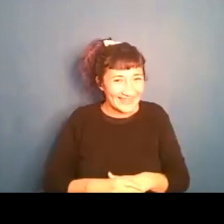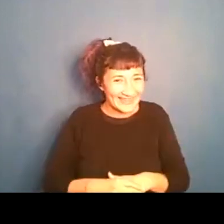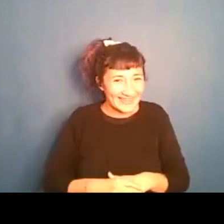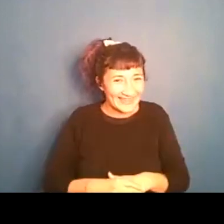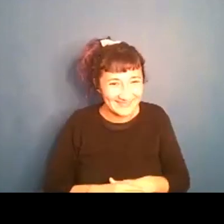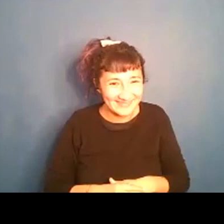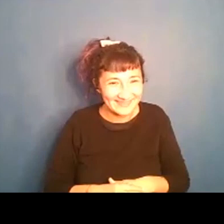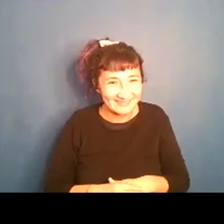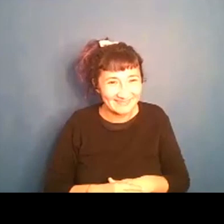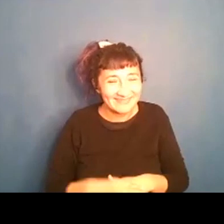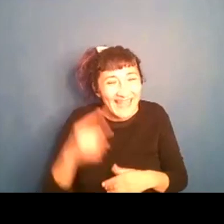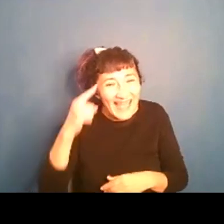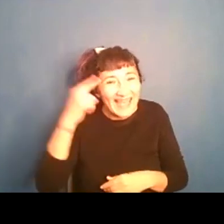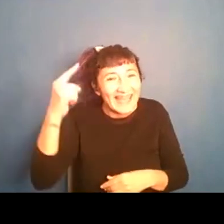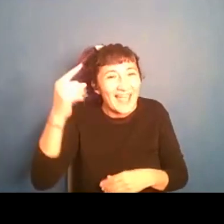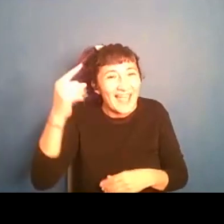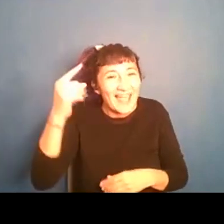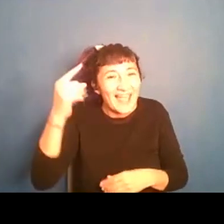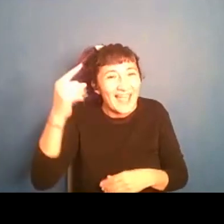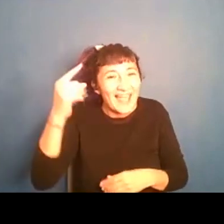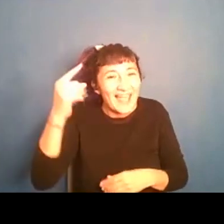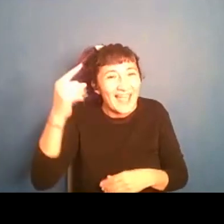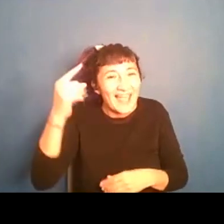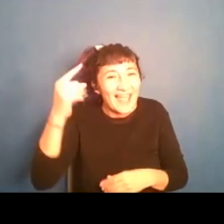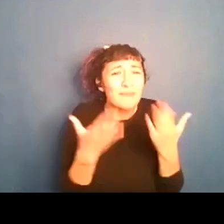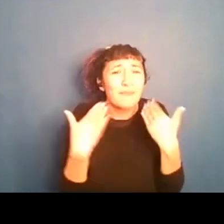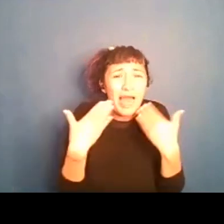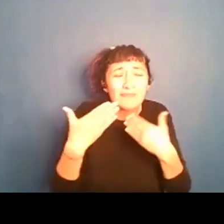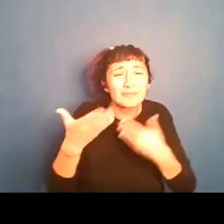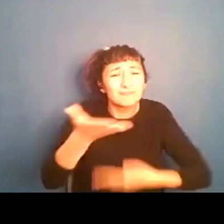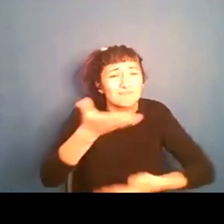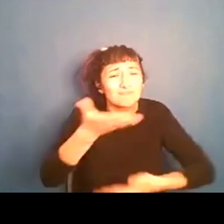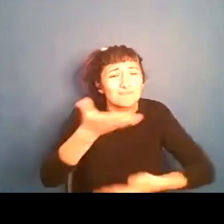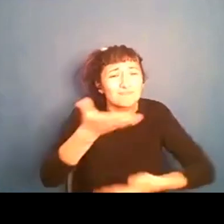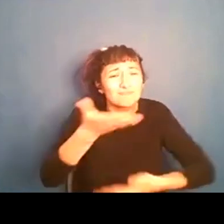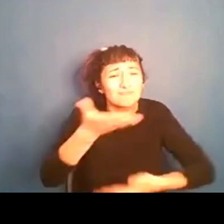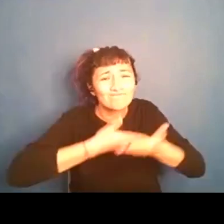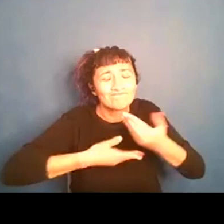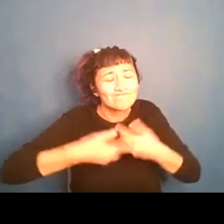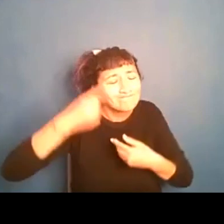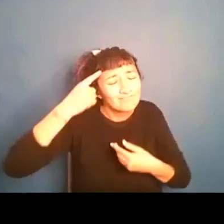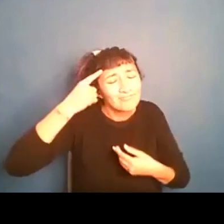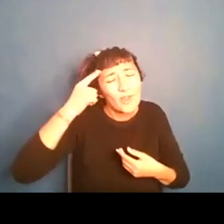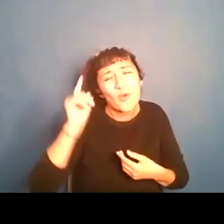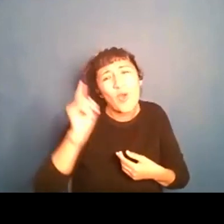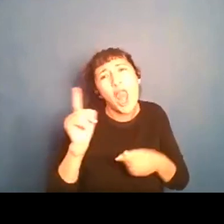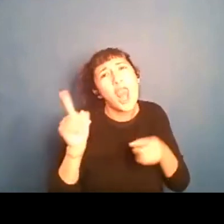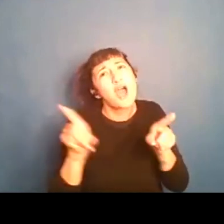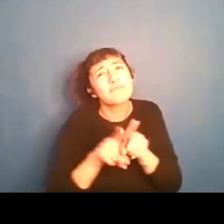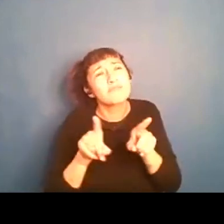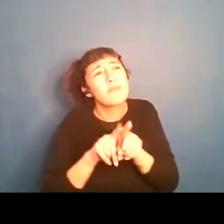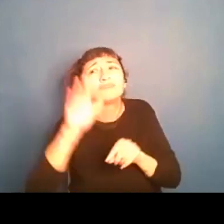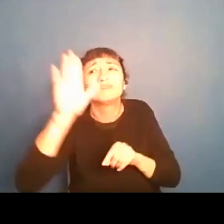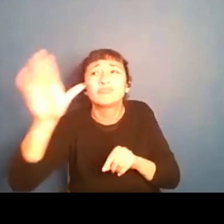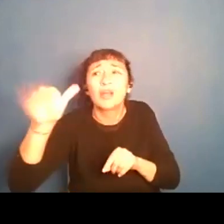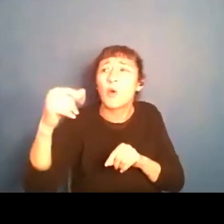Creo que es hermoso que podamos hacer estos intercambios. Creo que no es lo mismo llamar a alguien y decirle que nos hable de la